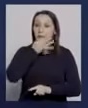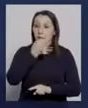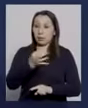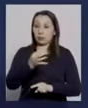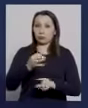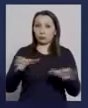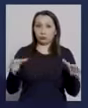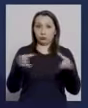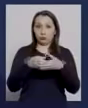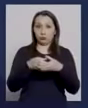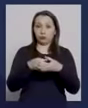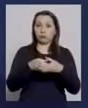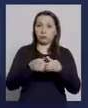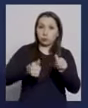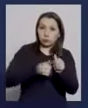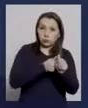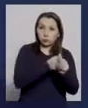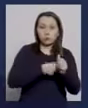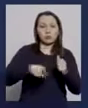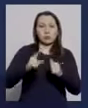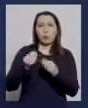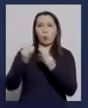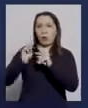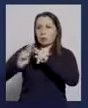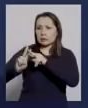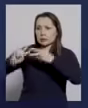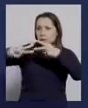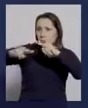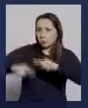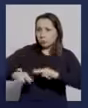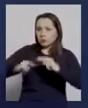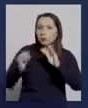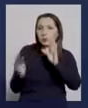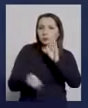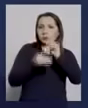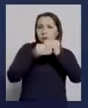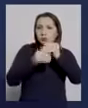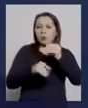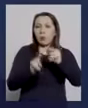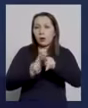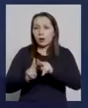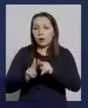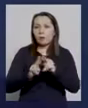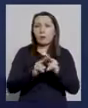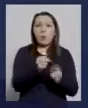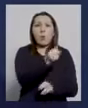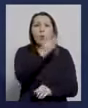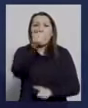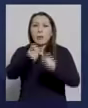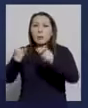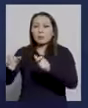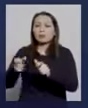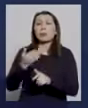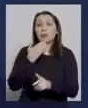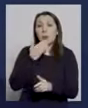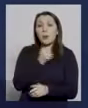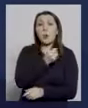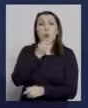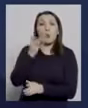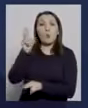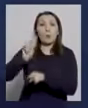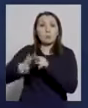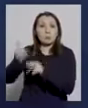como Consejo nosotros valoramos todos los ajustes que se realicen en los reportes, tanto en la medición de casos como de los